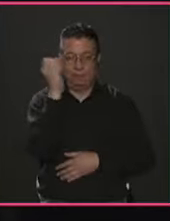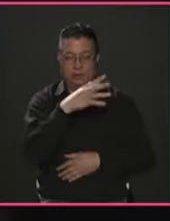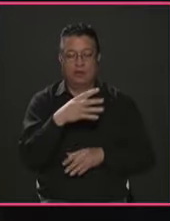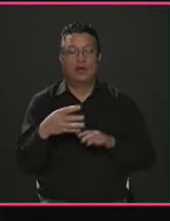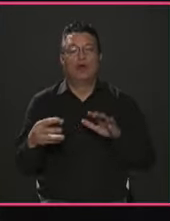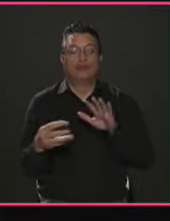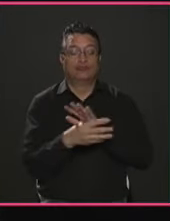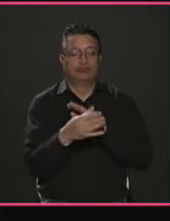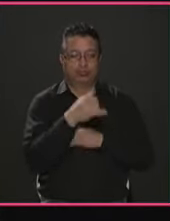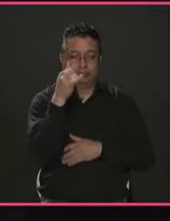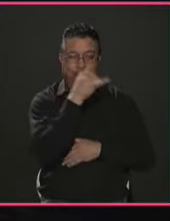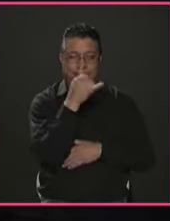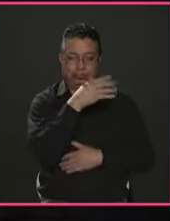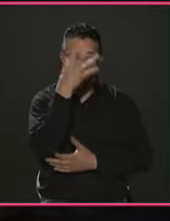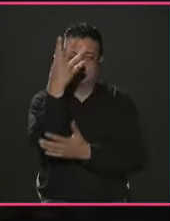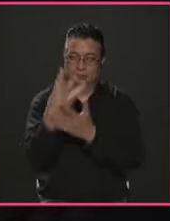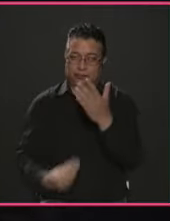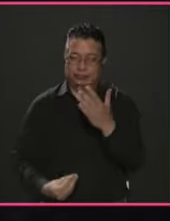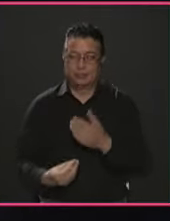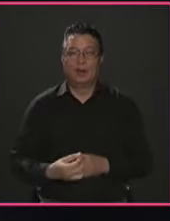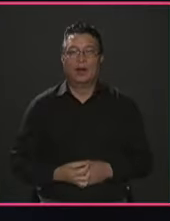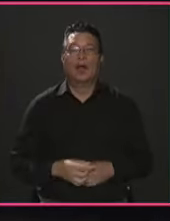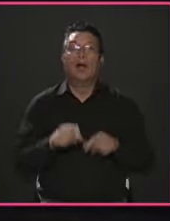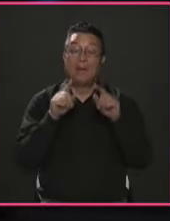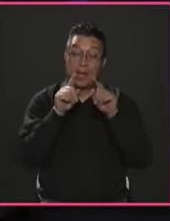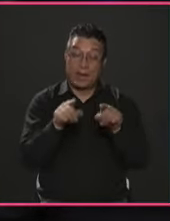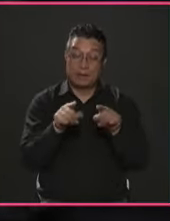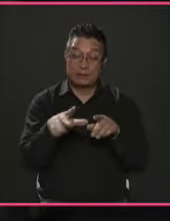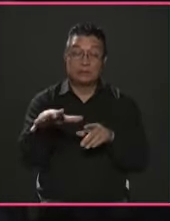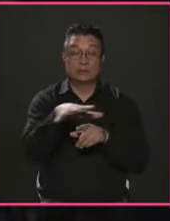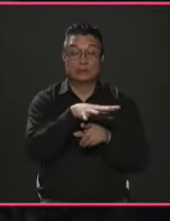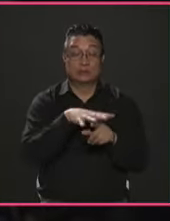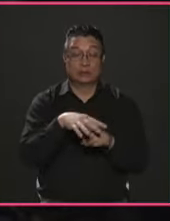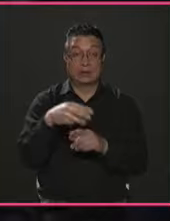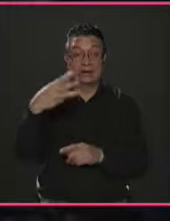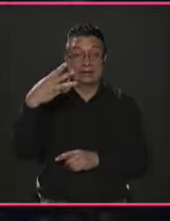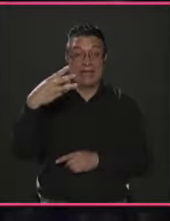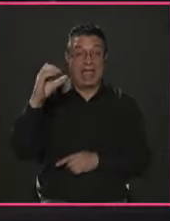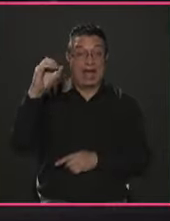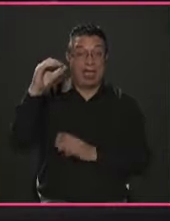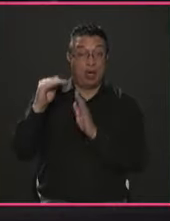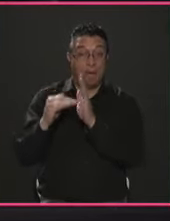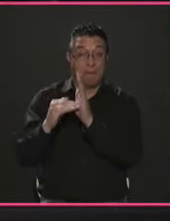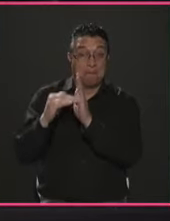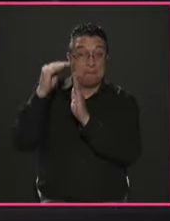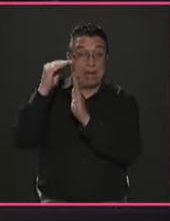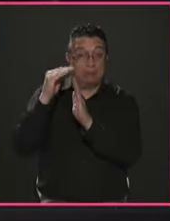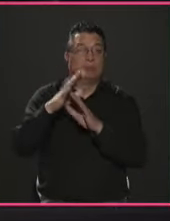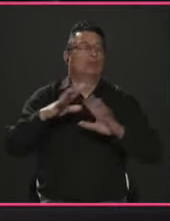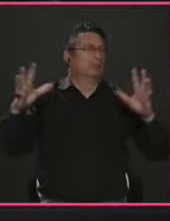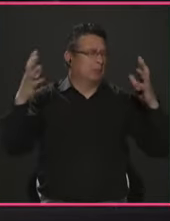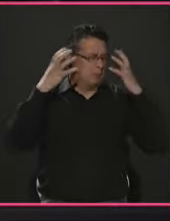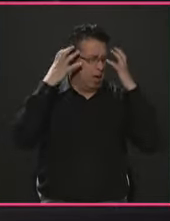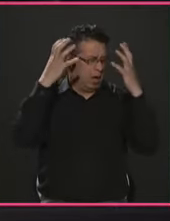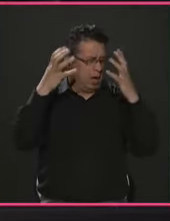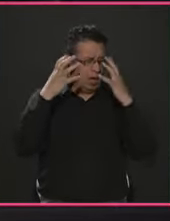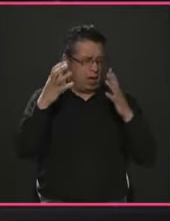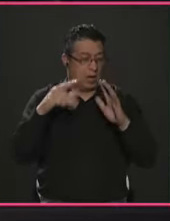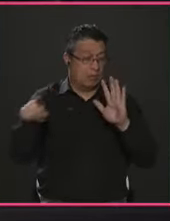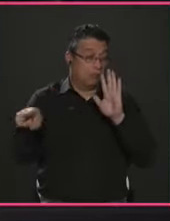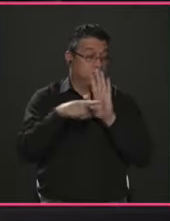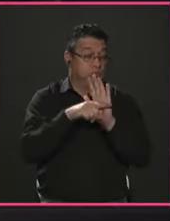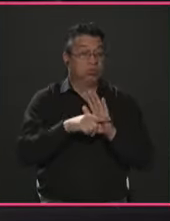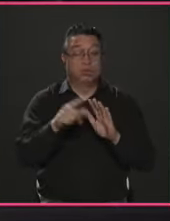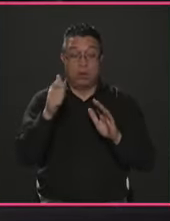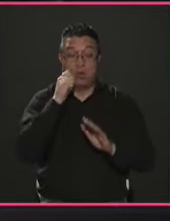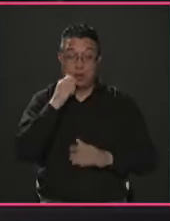Porque esos escenarios de 3 grados serían catastróficos de aumento de la temperatura serían catastróficos